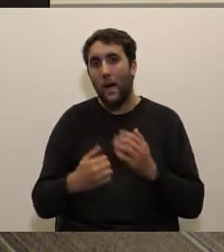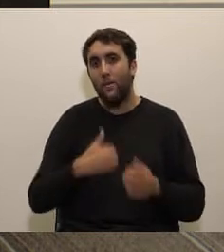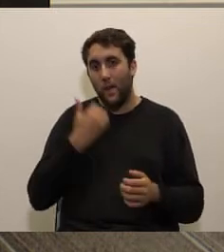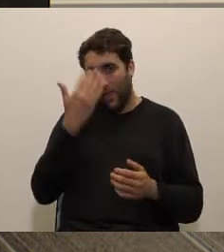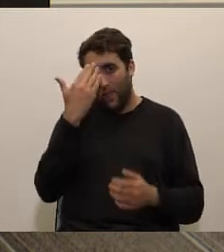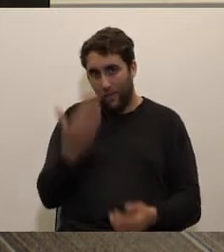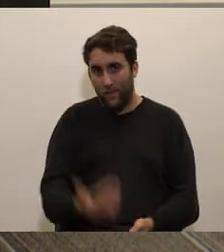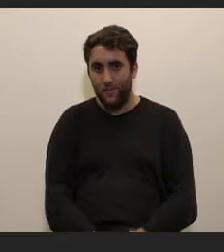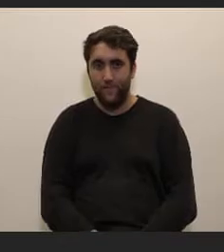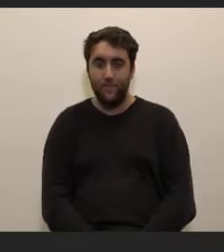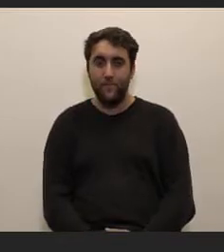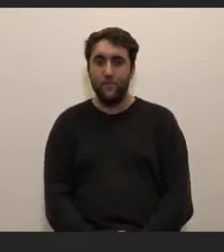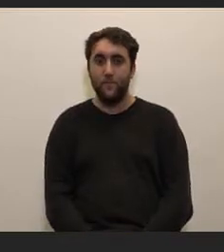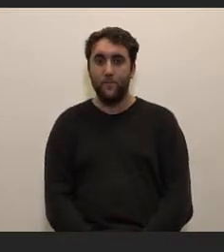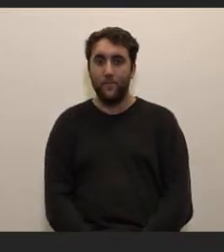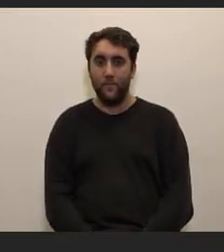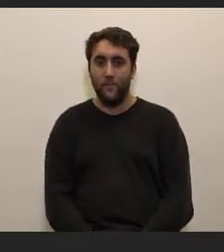despedirles.